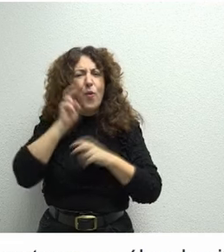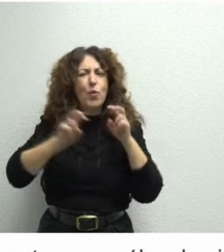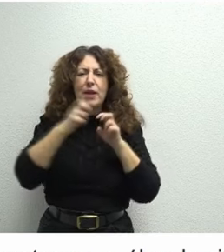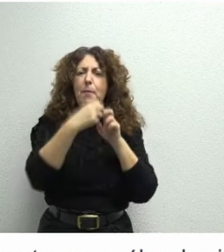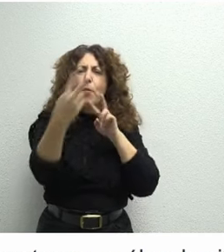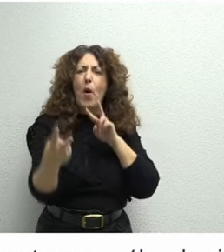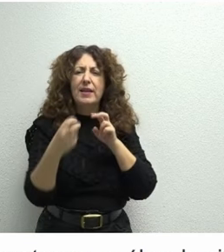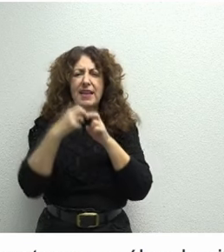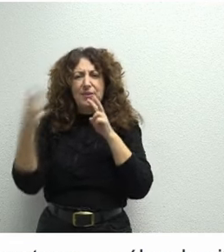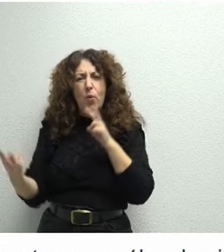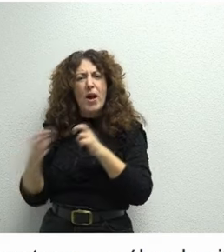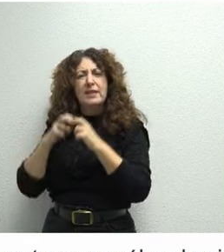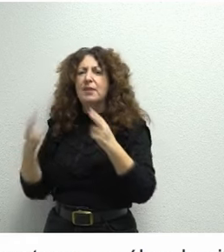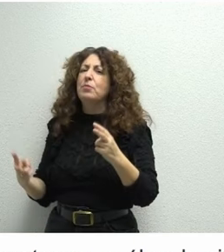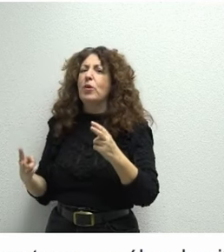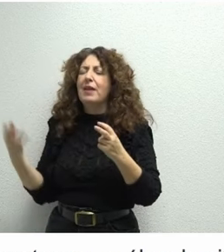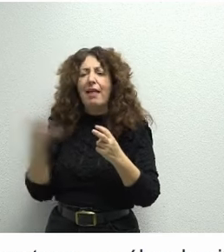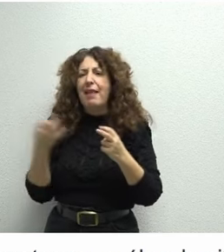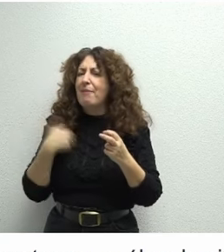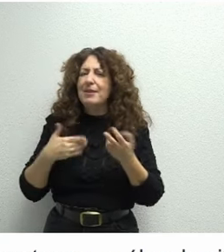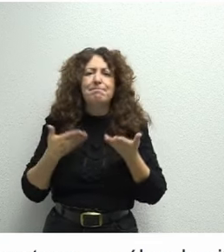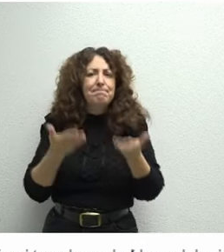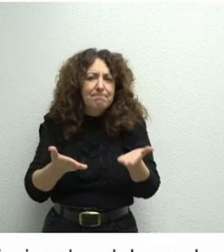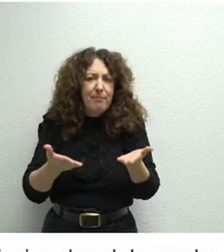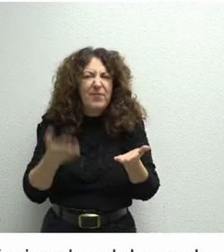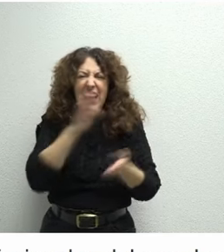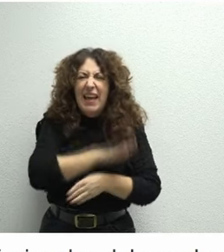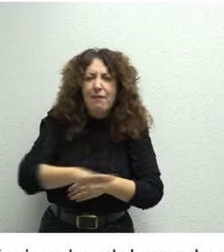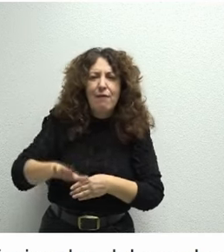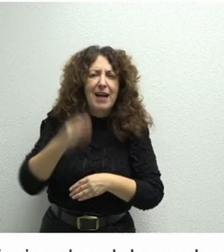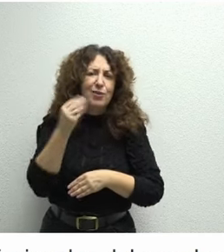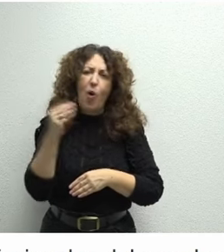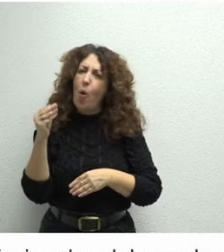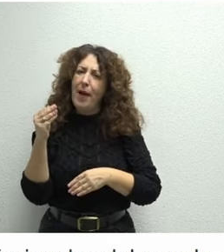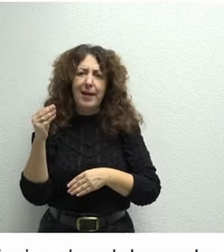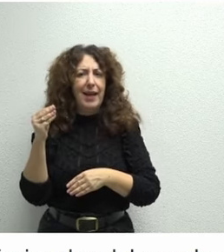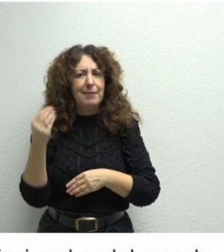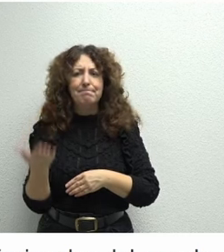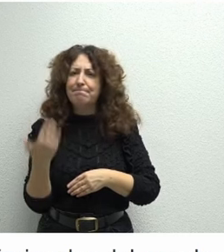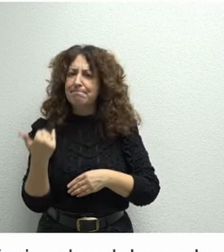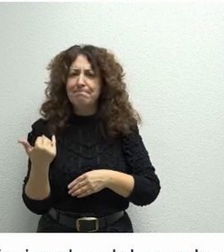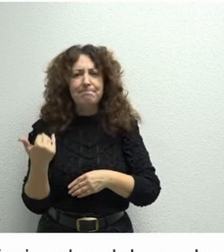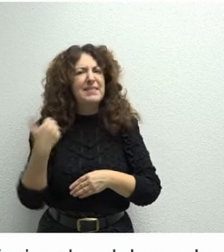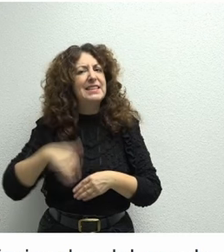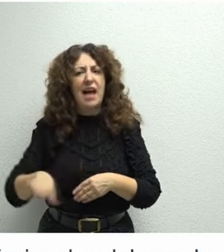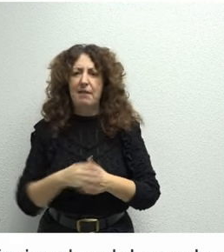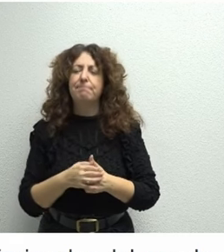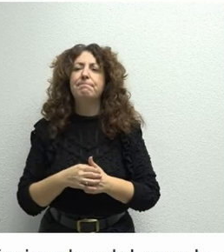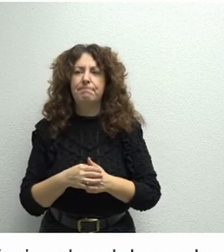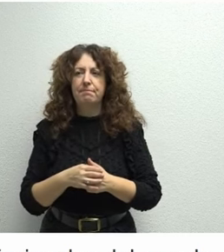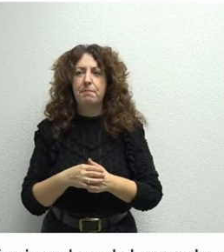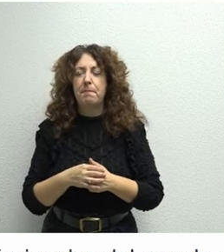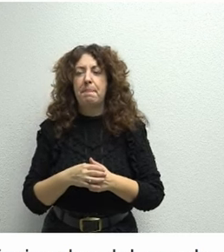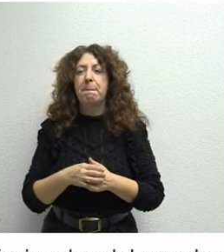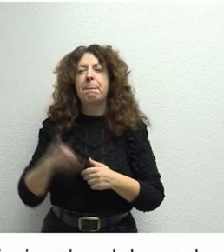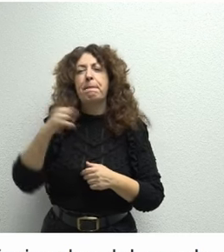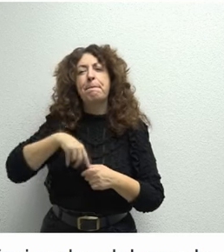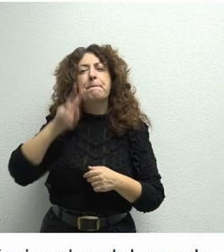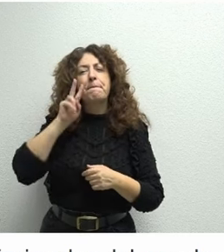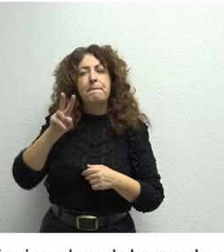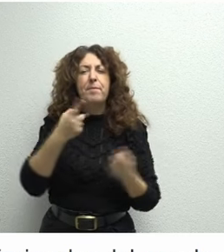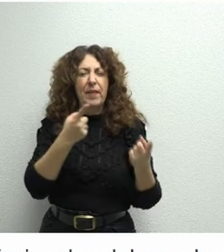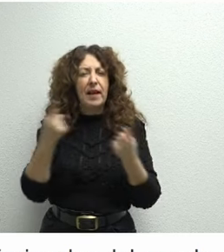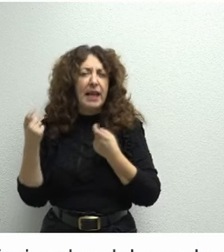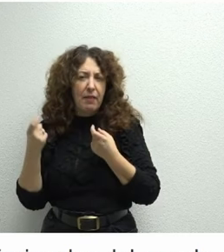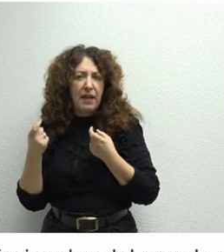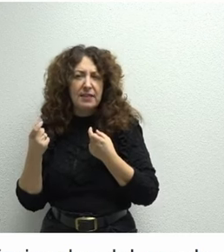hacer un guiño infanto juvenil ya HM anclando esta necesidad que vimos eh Y basándonos